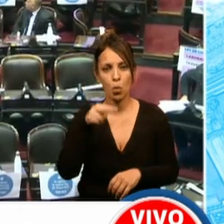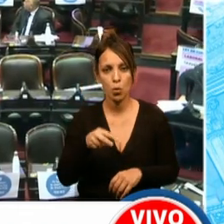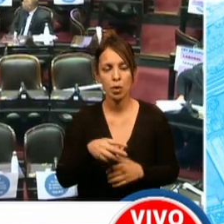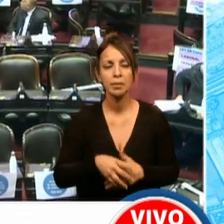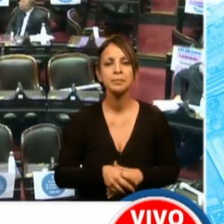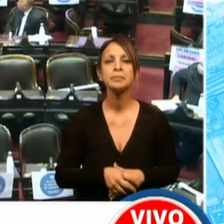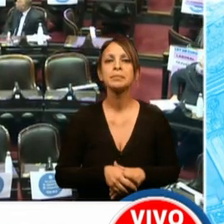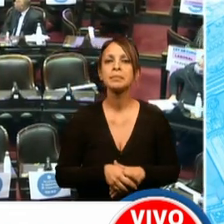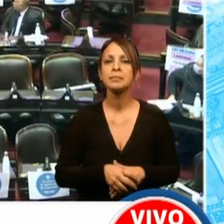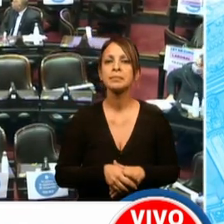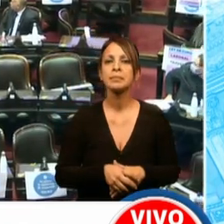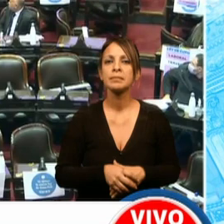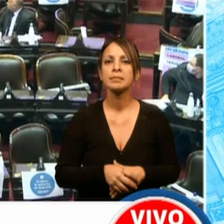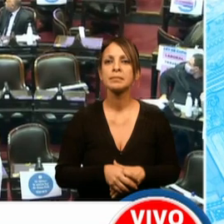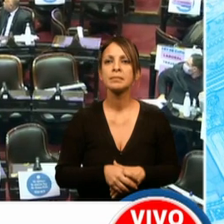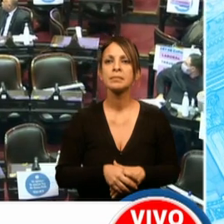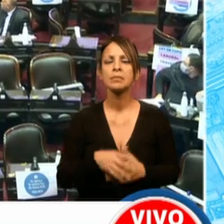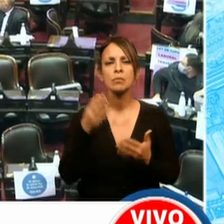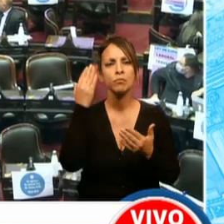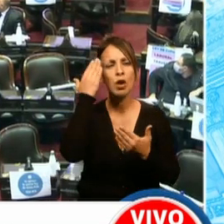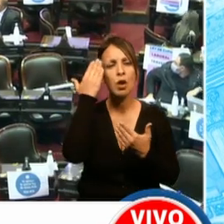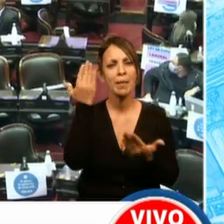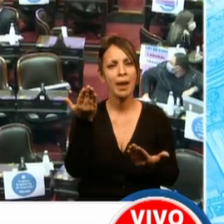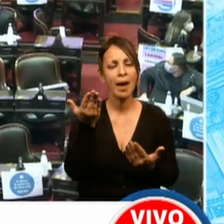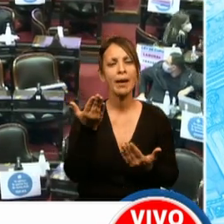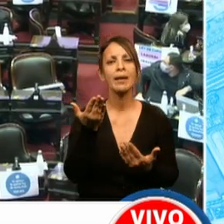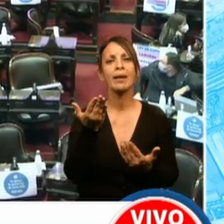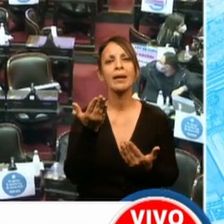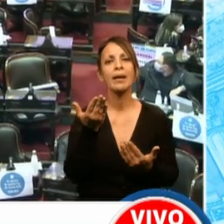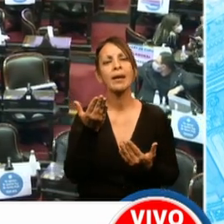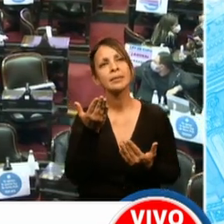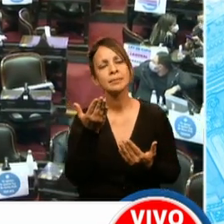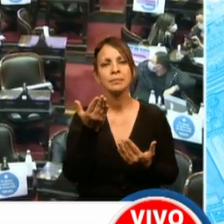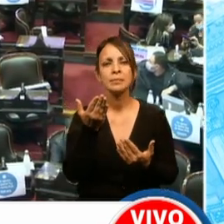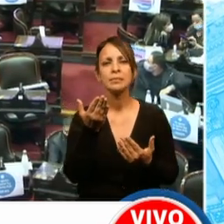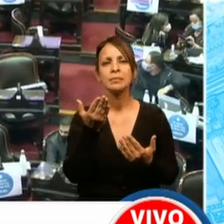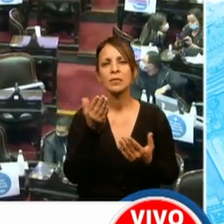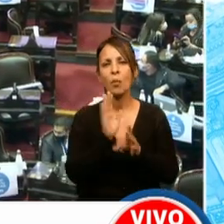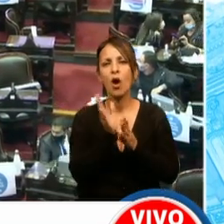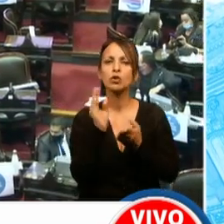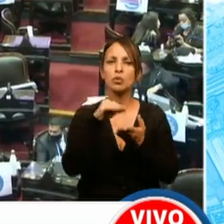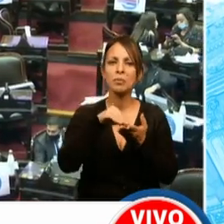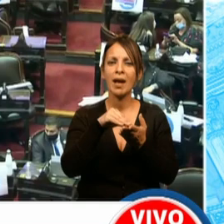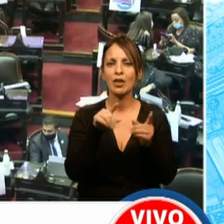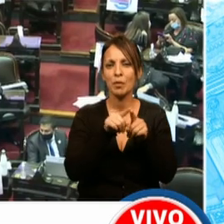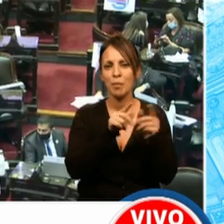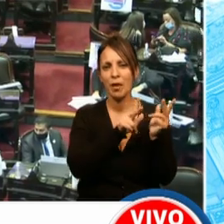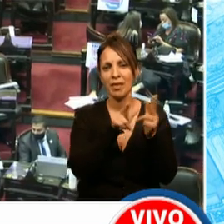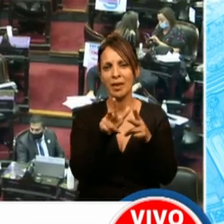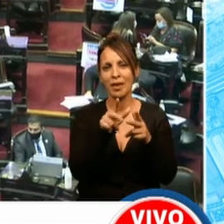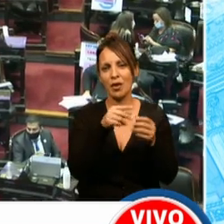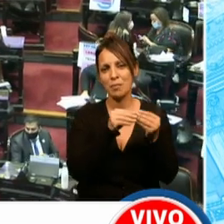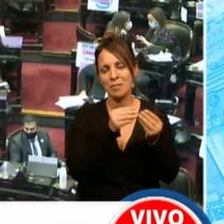dio homenajear complementando un poco lo dedico a mi amigo y compañero marcelo kohen